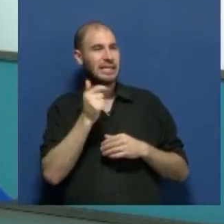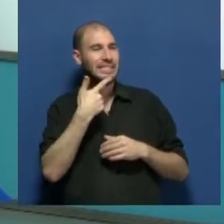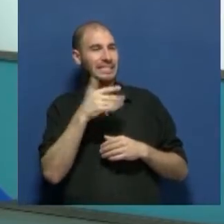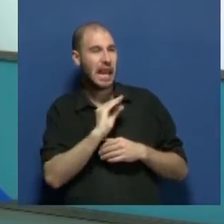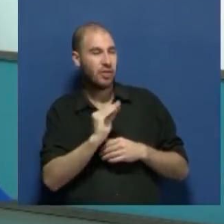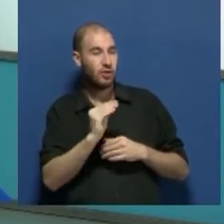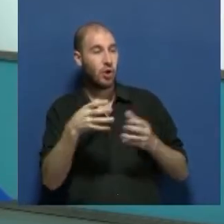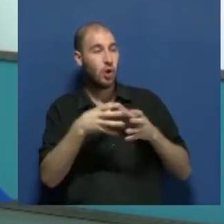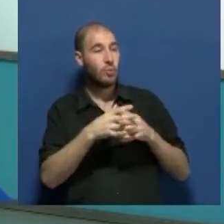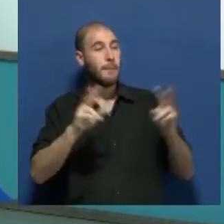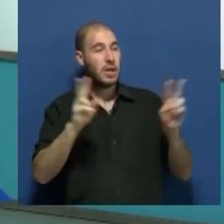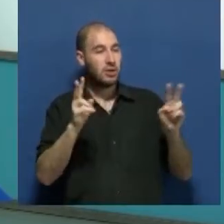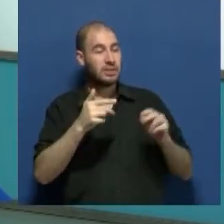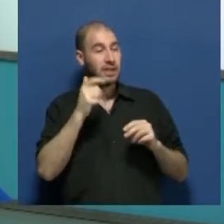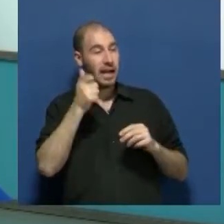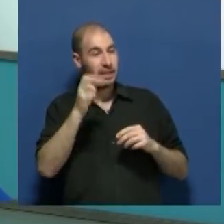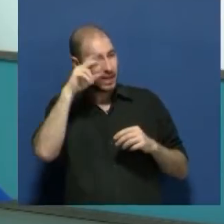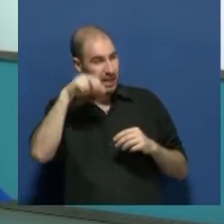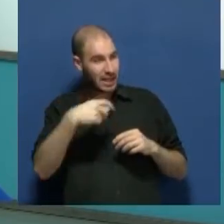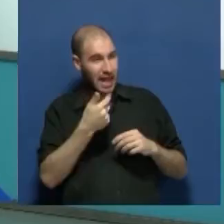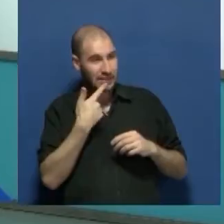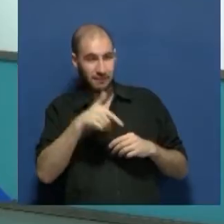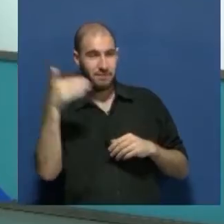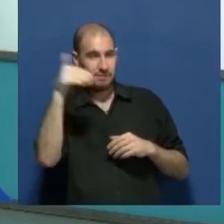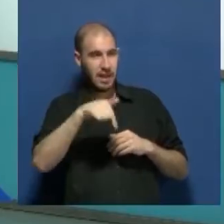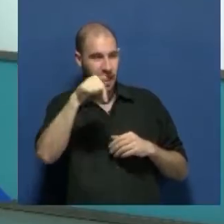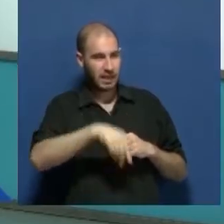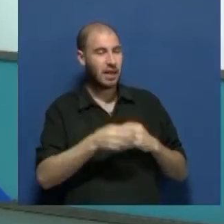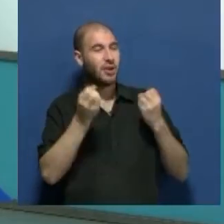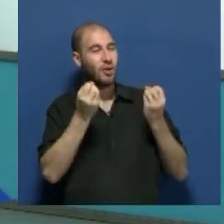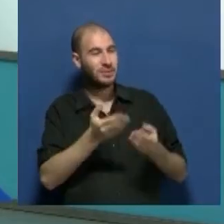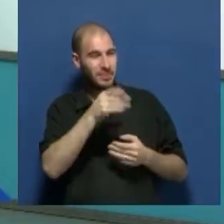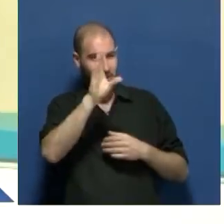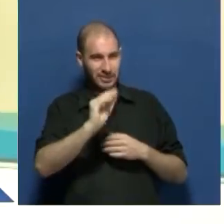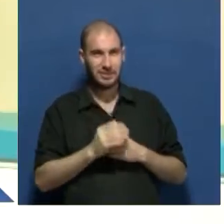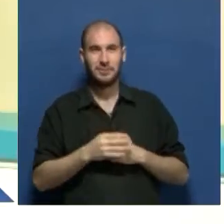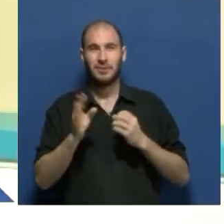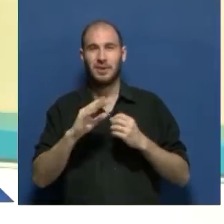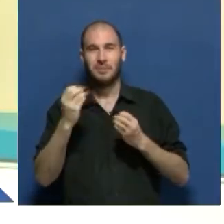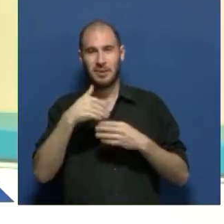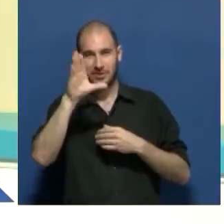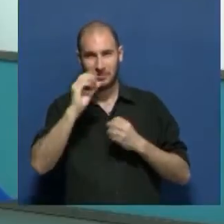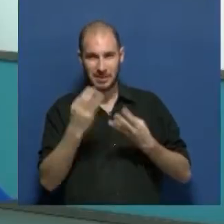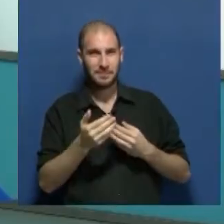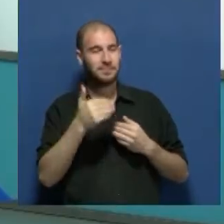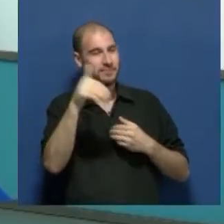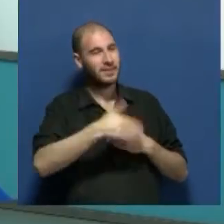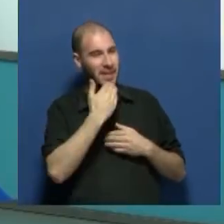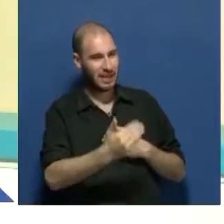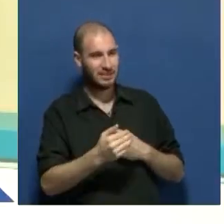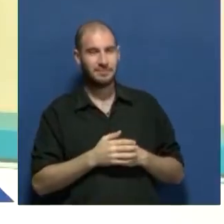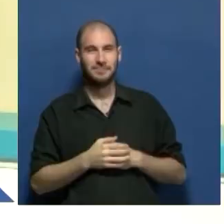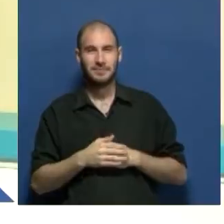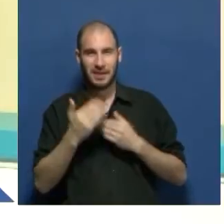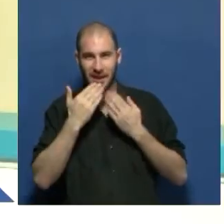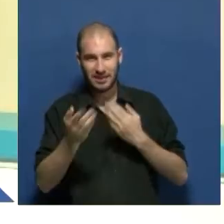senador del Frente para la Victoria, Gustavo Arenas, que está aquí con nosotros. Gustavo, ¿cómo andas? Buenas noches. ¿Qué tal? Buenas noches, ¿cómo le va? Muchas gracias por venir. No, por